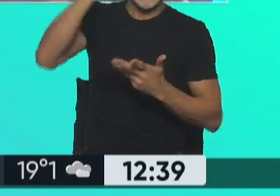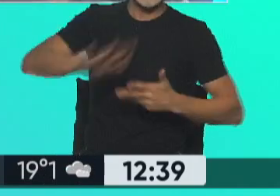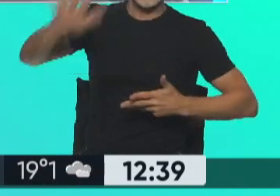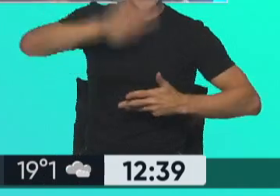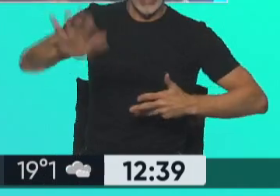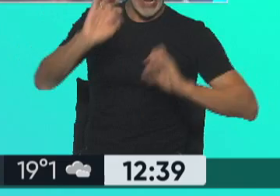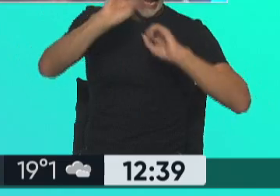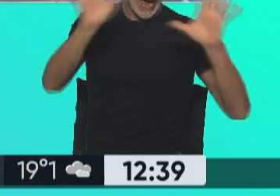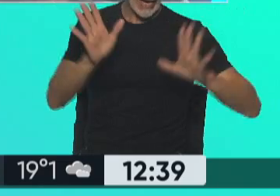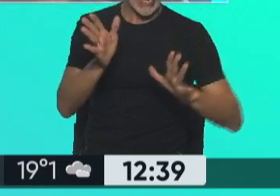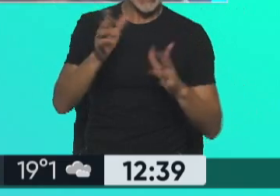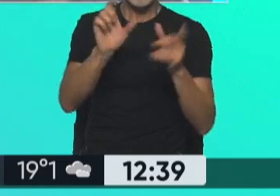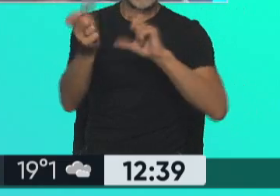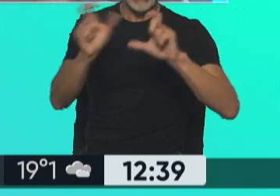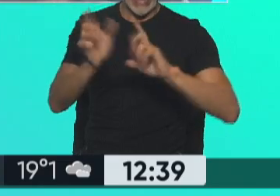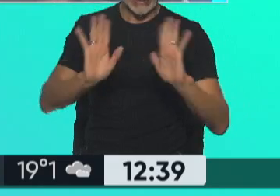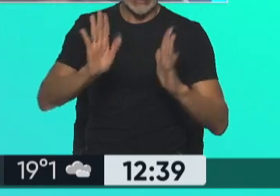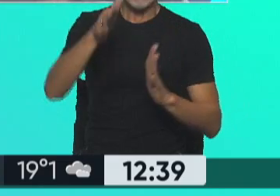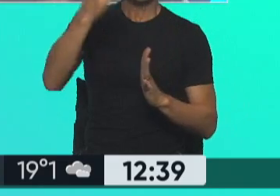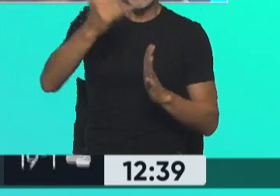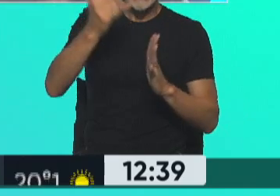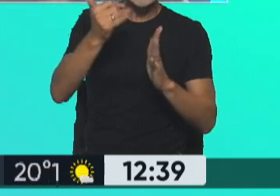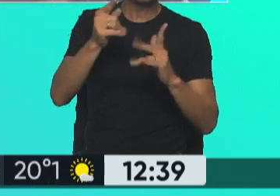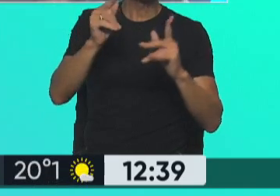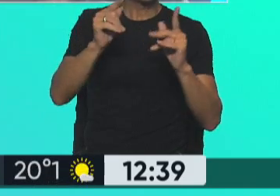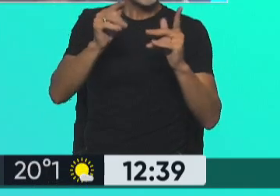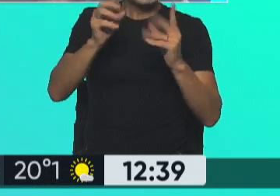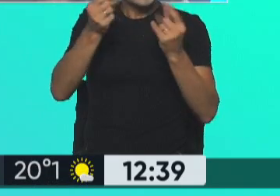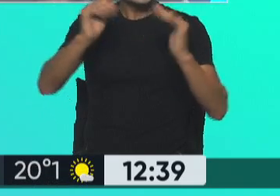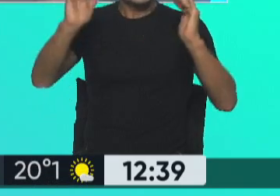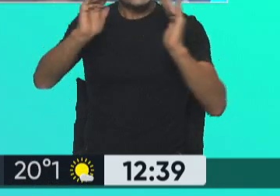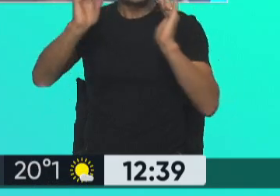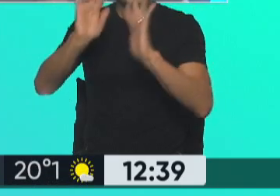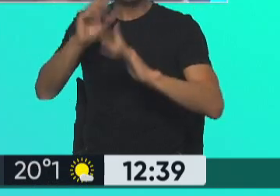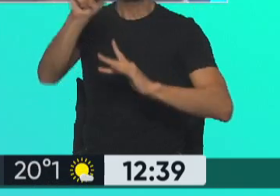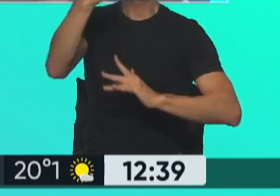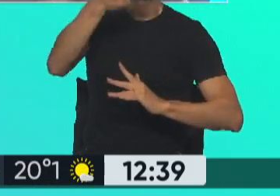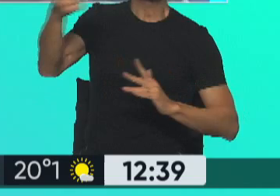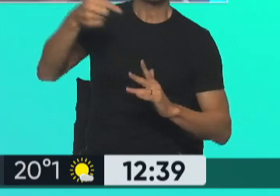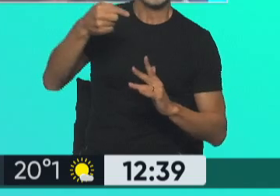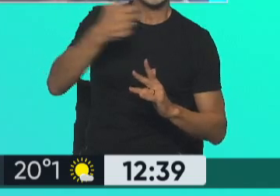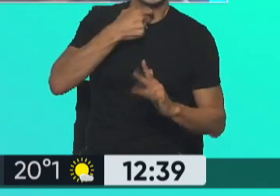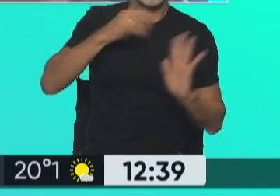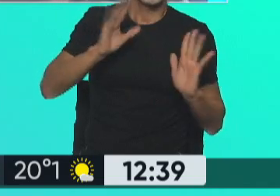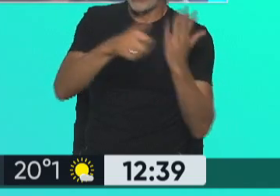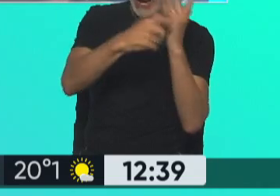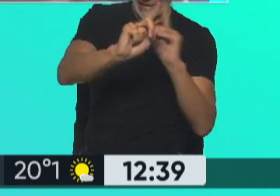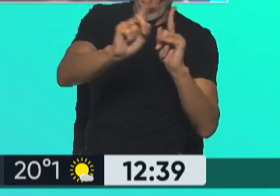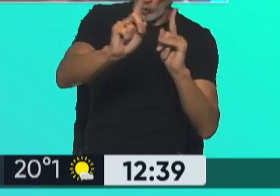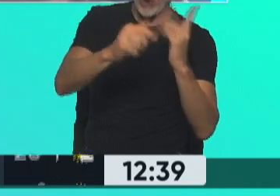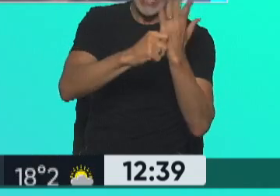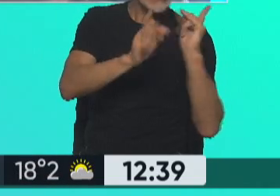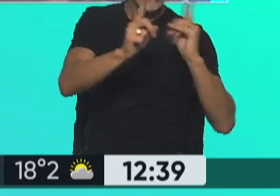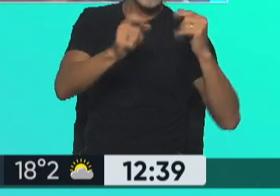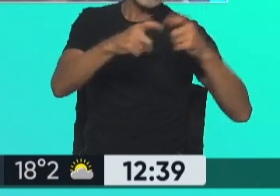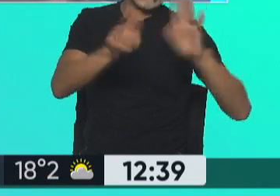por aclarar la diferencia Sí hay una desaceleración en los en esa primera semana de agua no en carnes en carne tiene